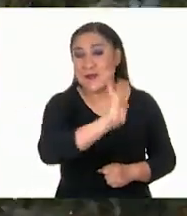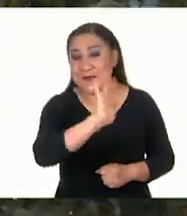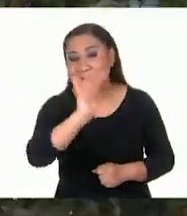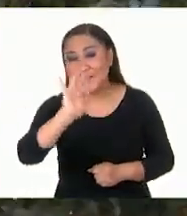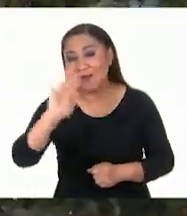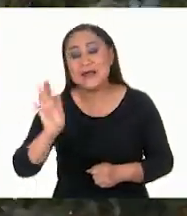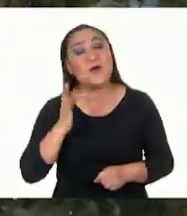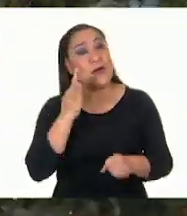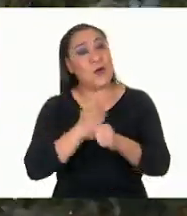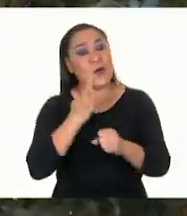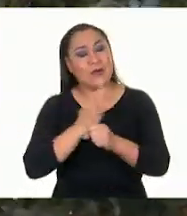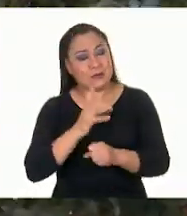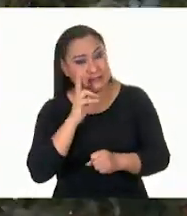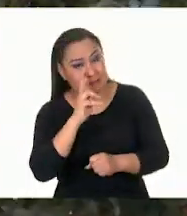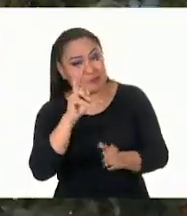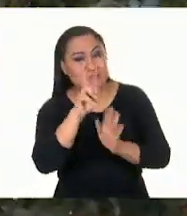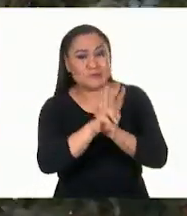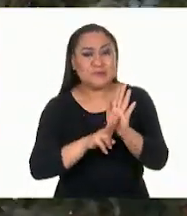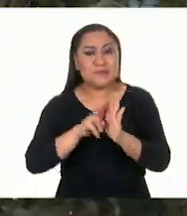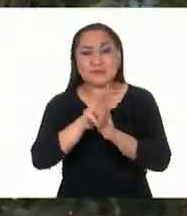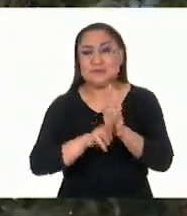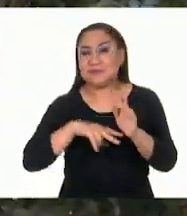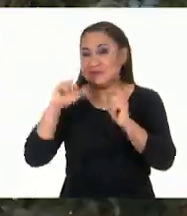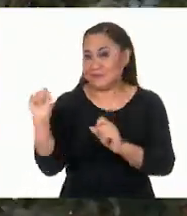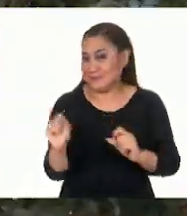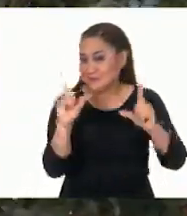¡Hola! ¡Vamos a ver el siguiente video!